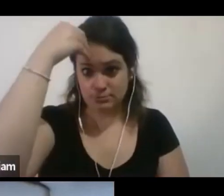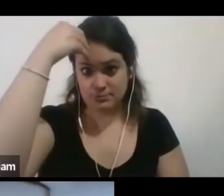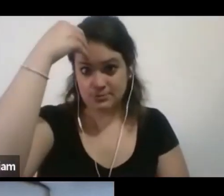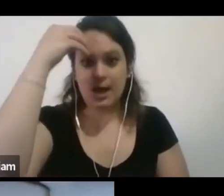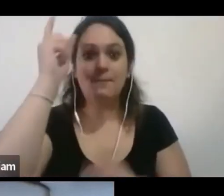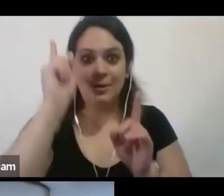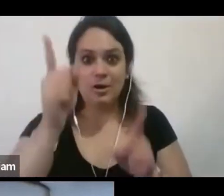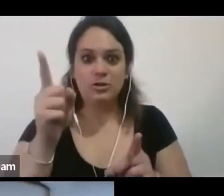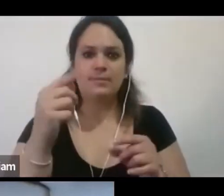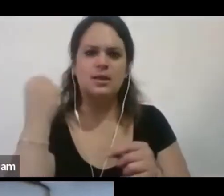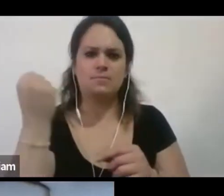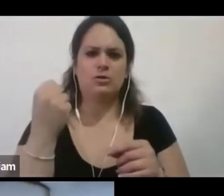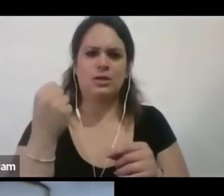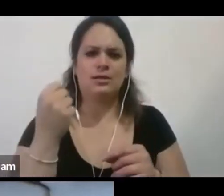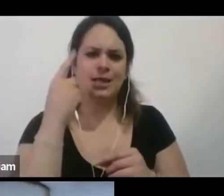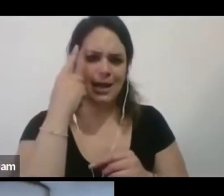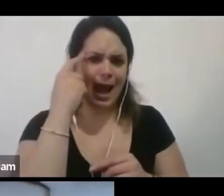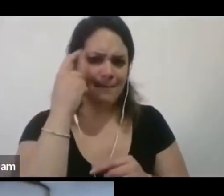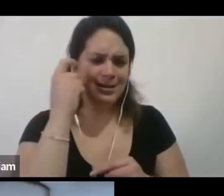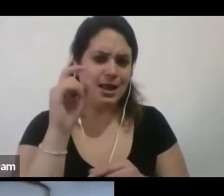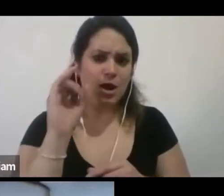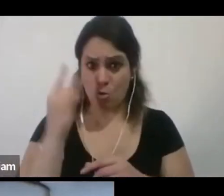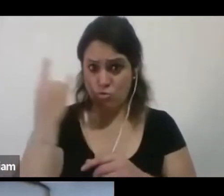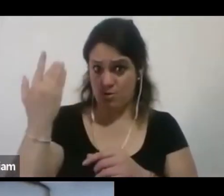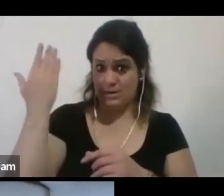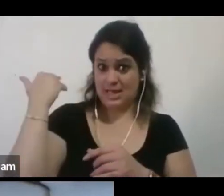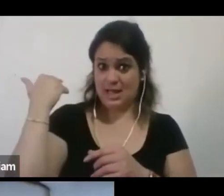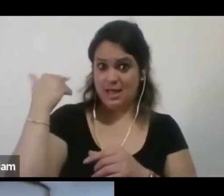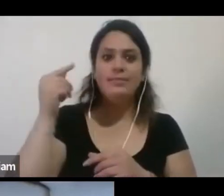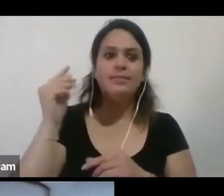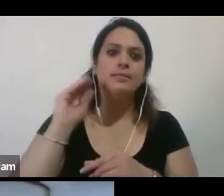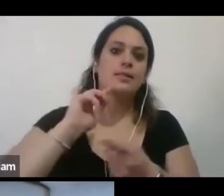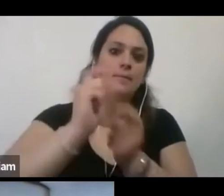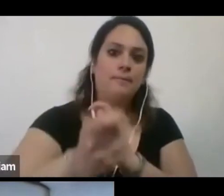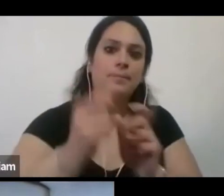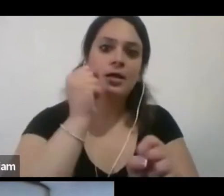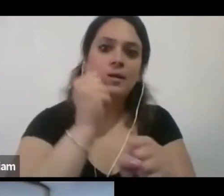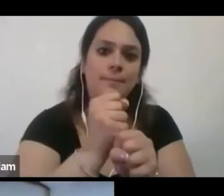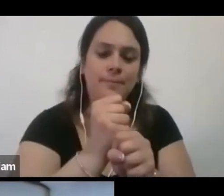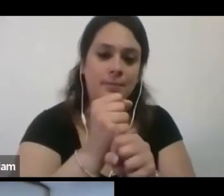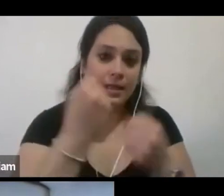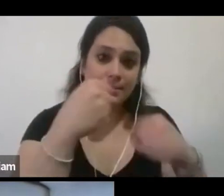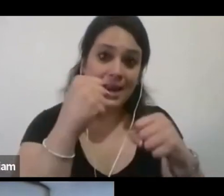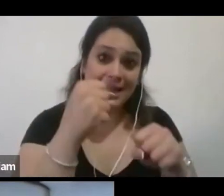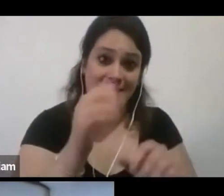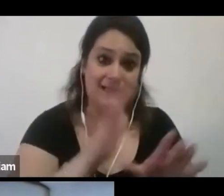llevando eso que aprendí en la universidad a la práctica.